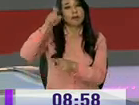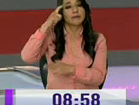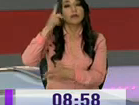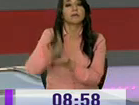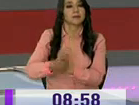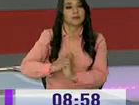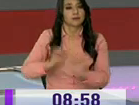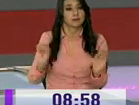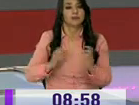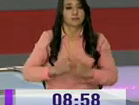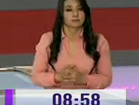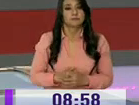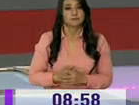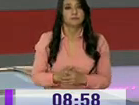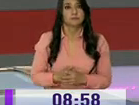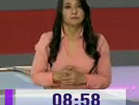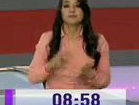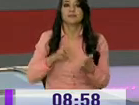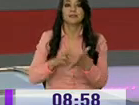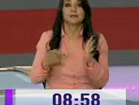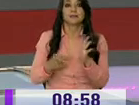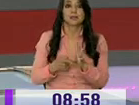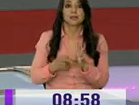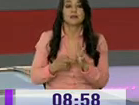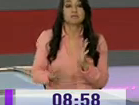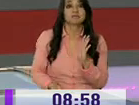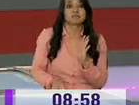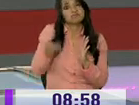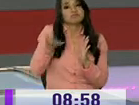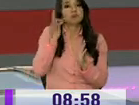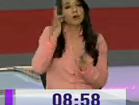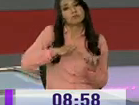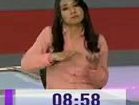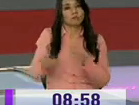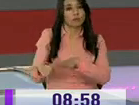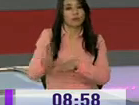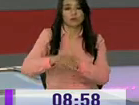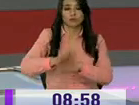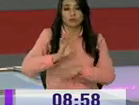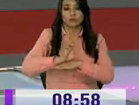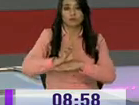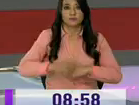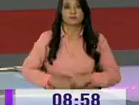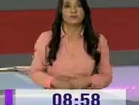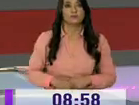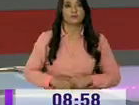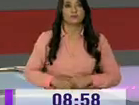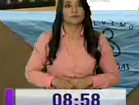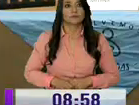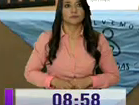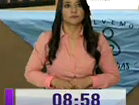su criterio esto provocaría un incremento de muertes de mujeres en el país. Veamos.